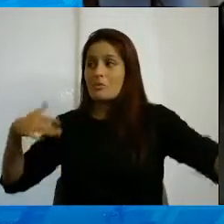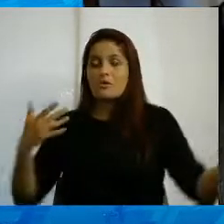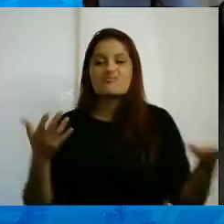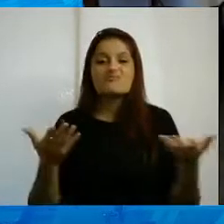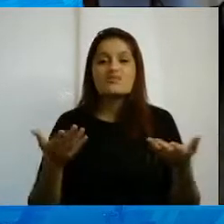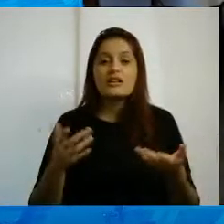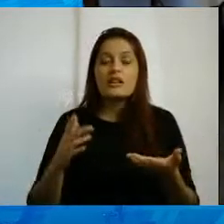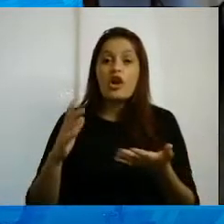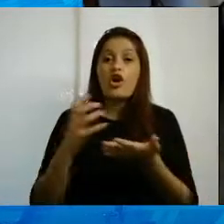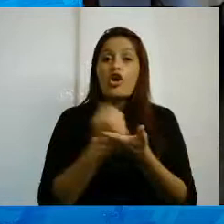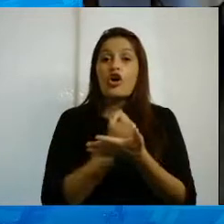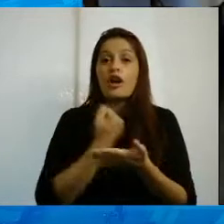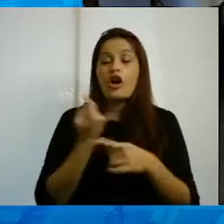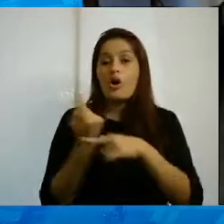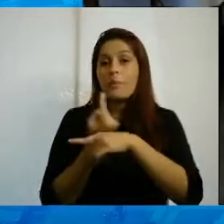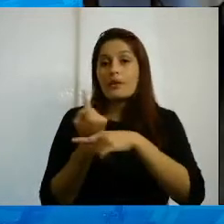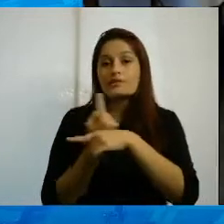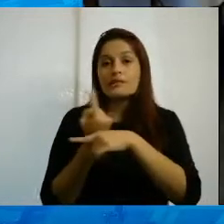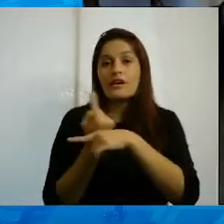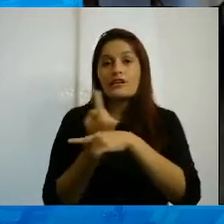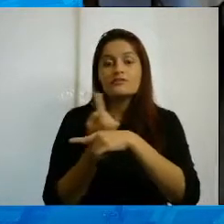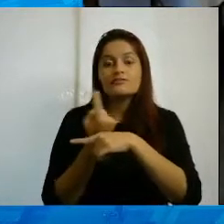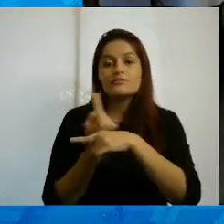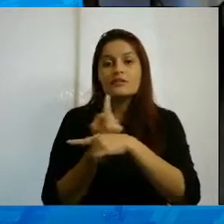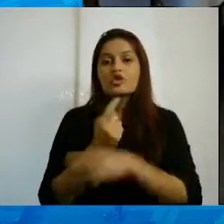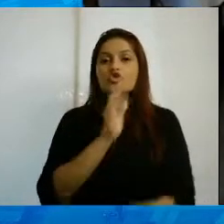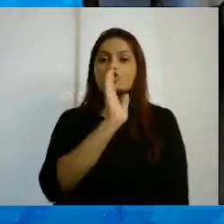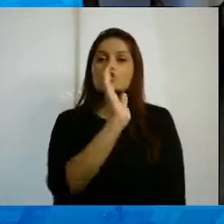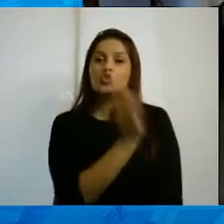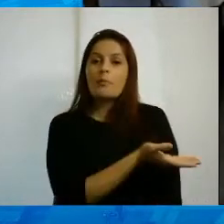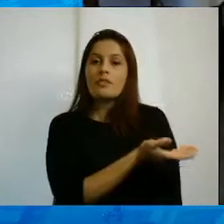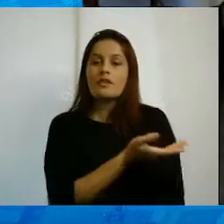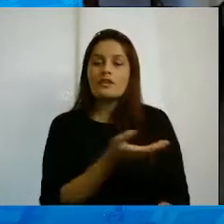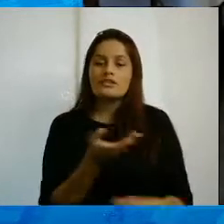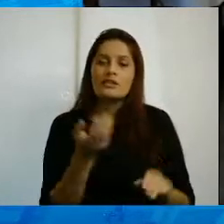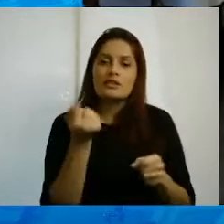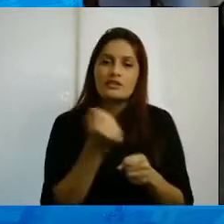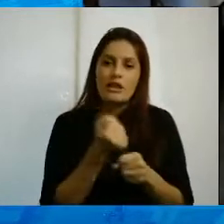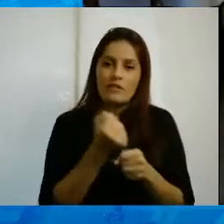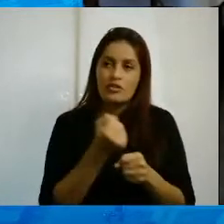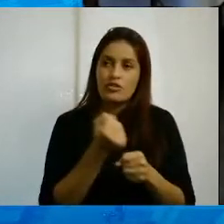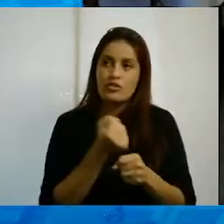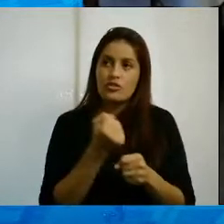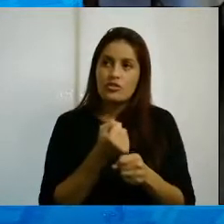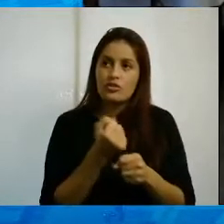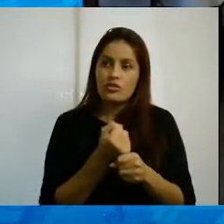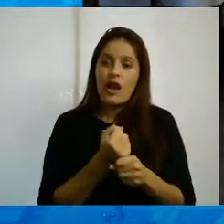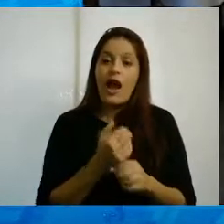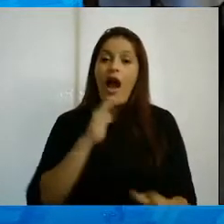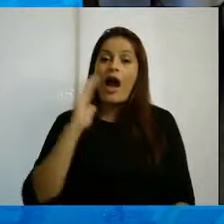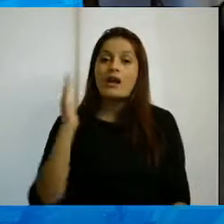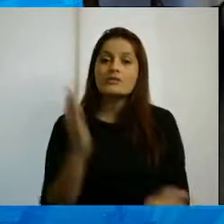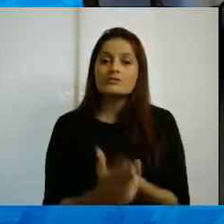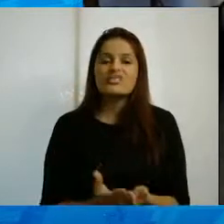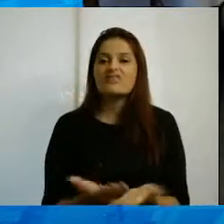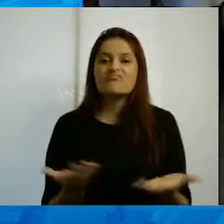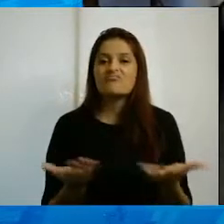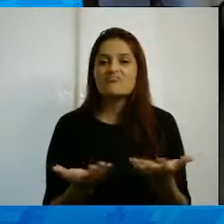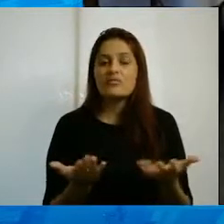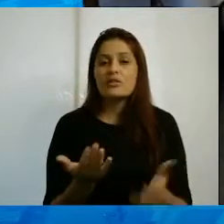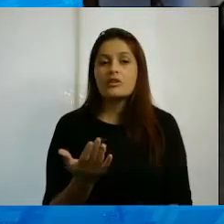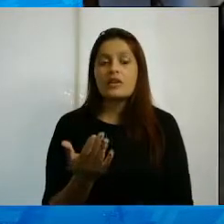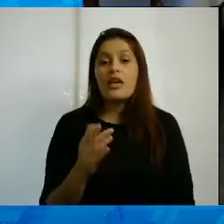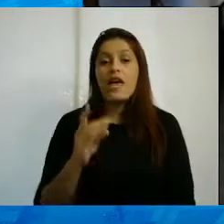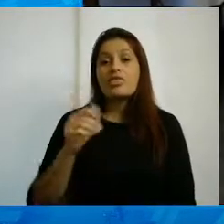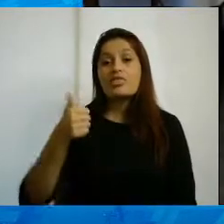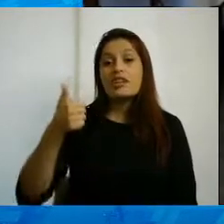Logramos a través de esta conversación suspender las obras, suspender la ejecución de estas obras hasta que tanto la